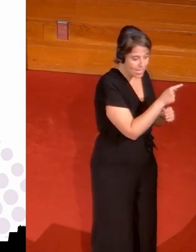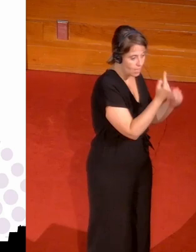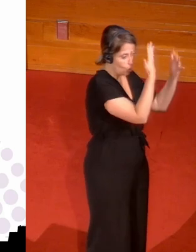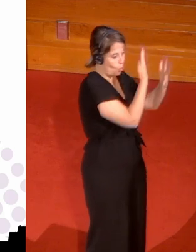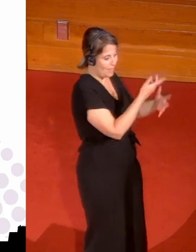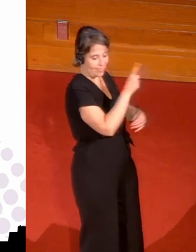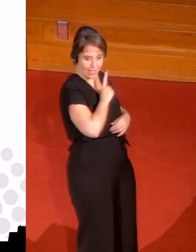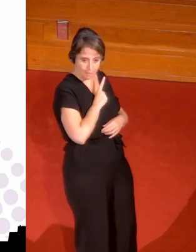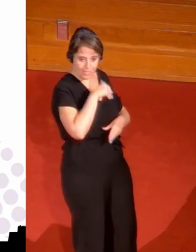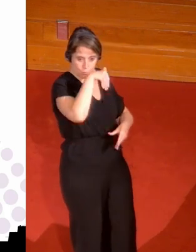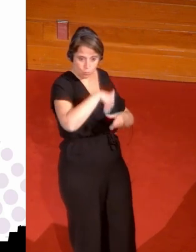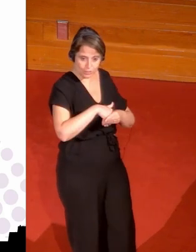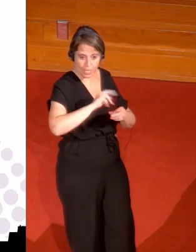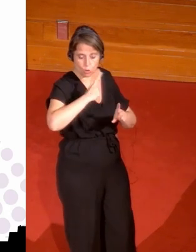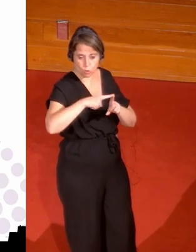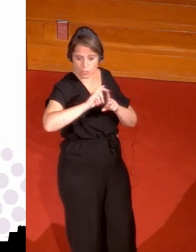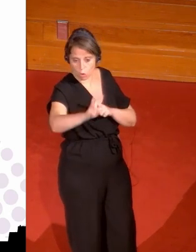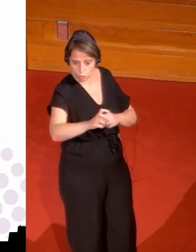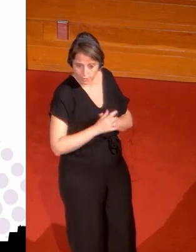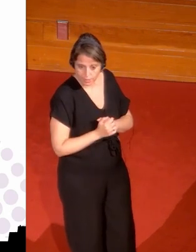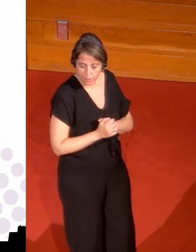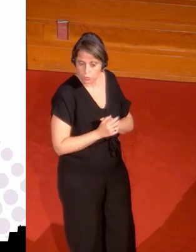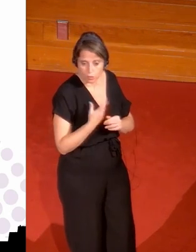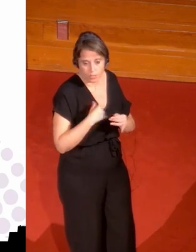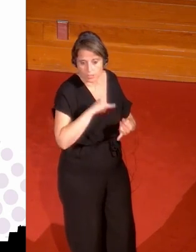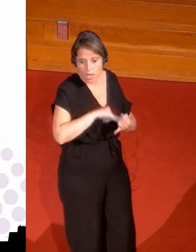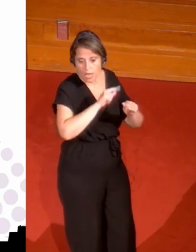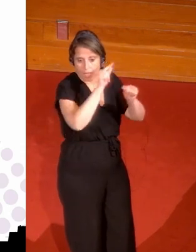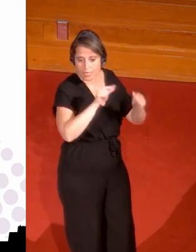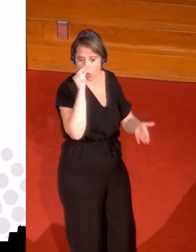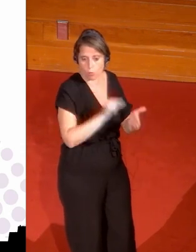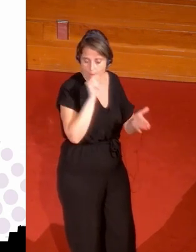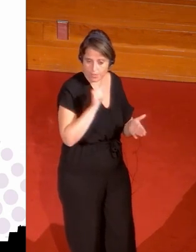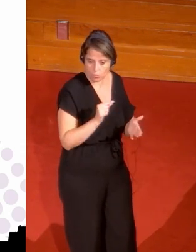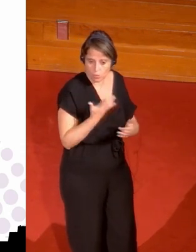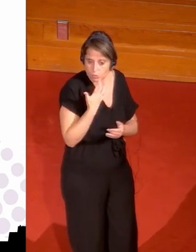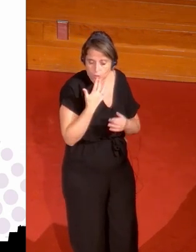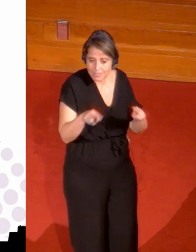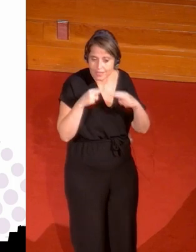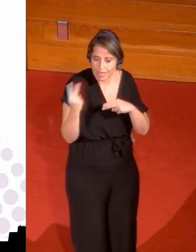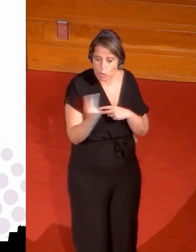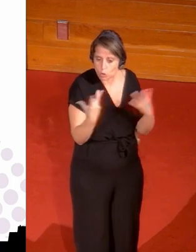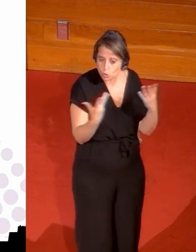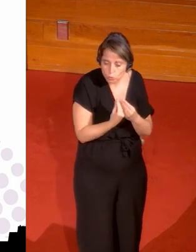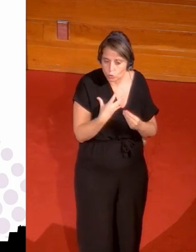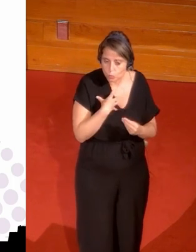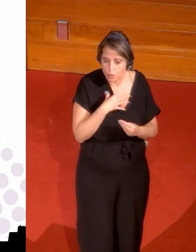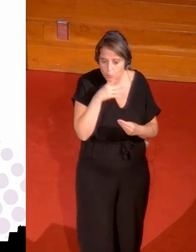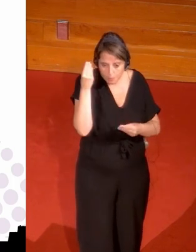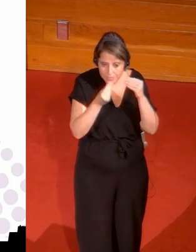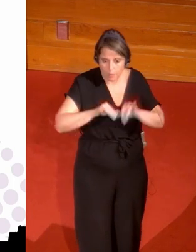convencer a mí de que votara otra cosa o sea que quería influenciar en Mi voto Entonces si no no podíamos salir a a cenar